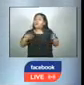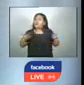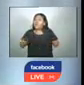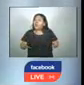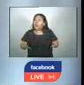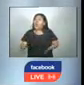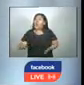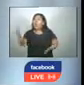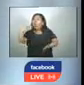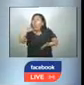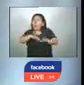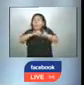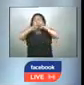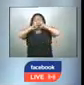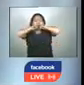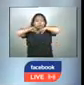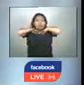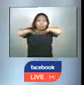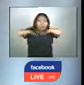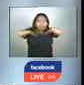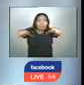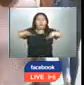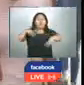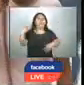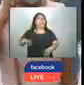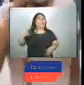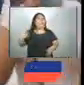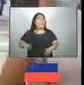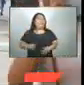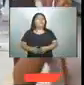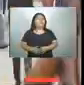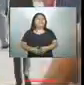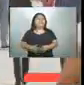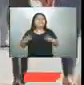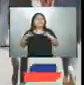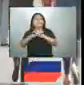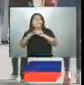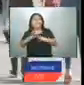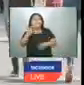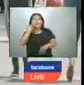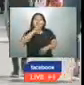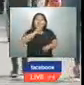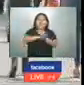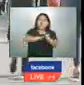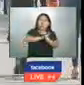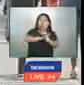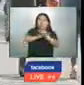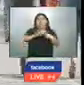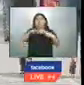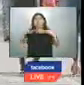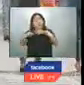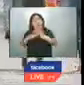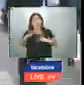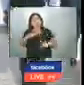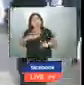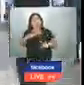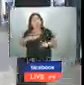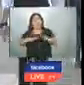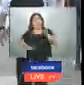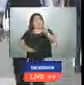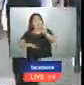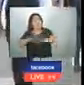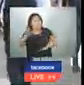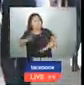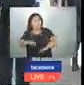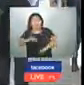El recrudecimiento de la pandemia va a ser muy duro. Además del coronavirus, en el país también se tiene un incremento de